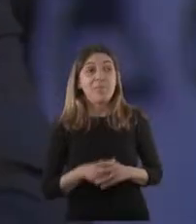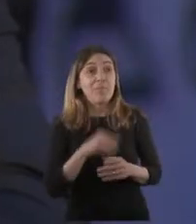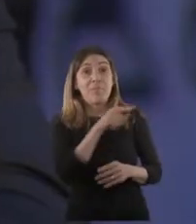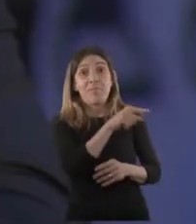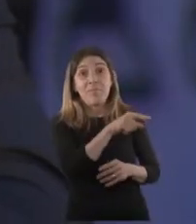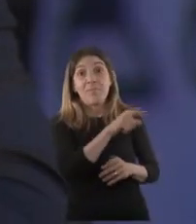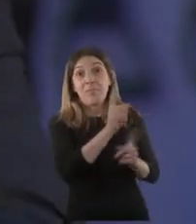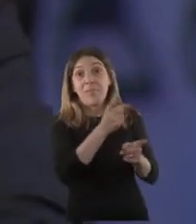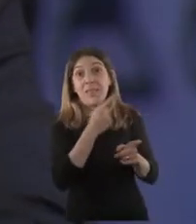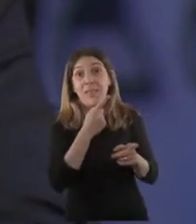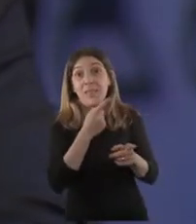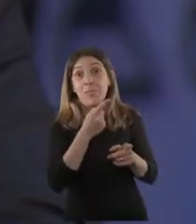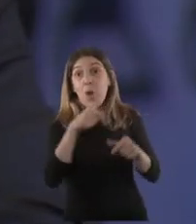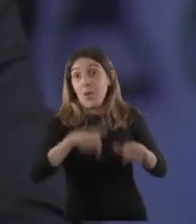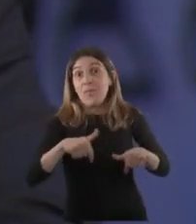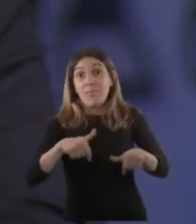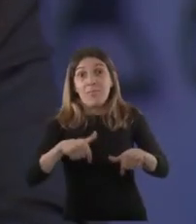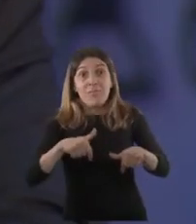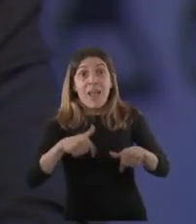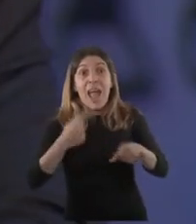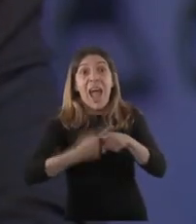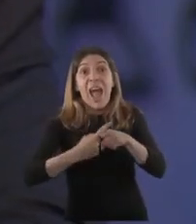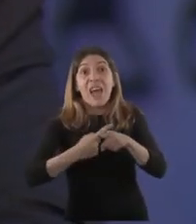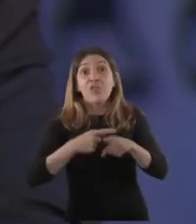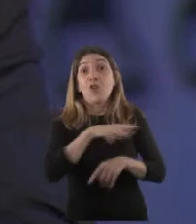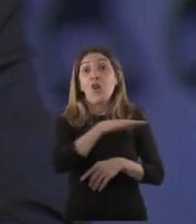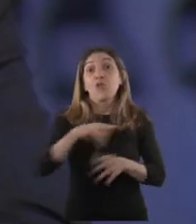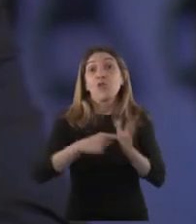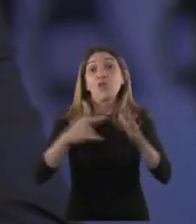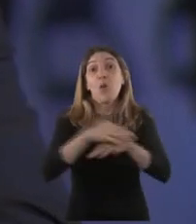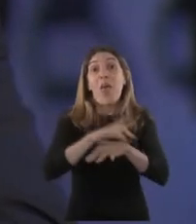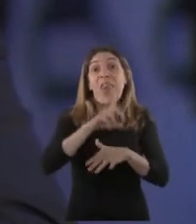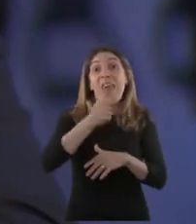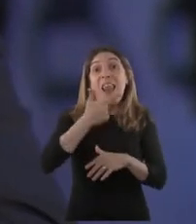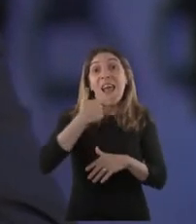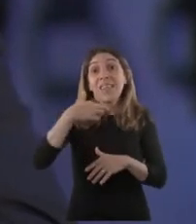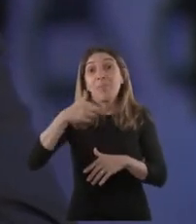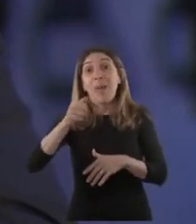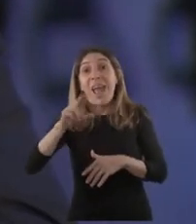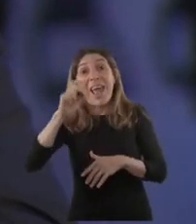realizándose esta actividad aquí en Las Parejas. Señor intendente,